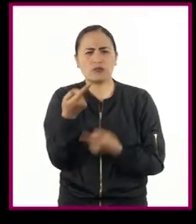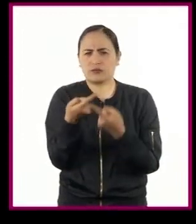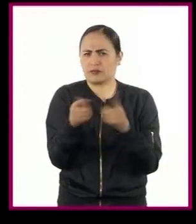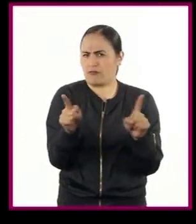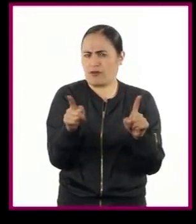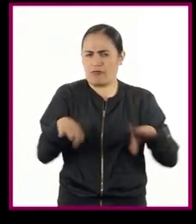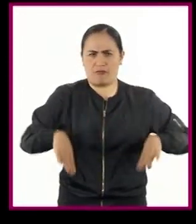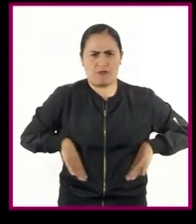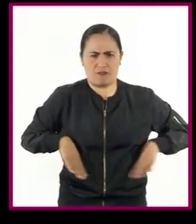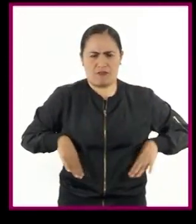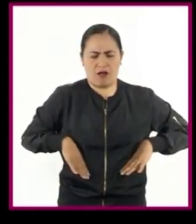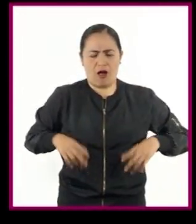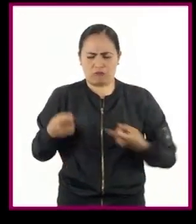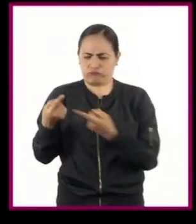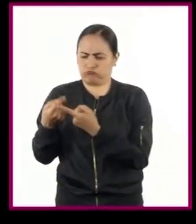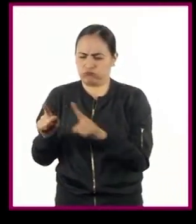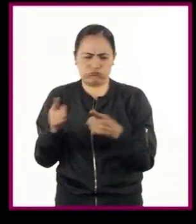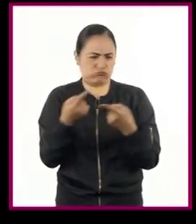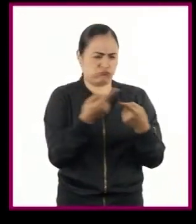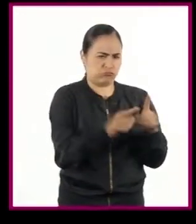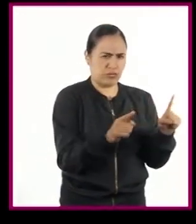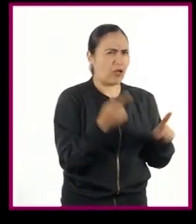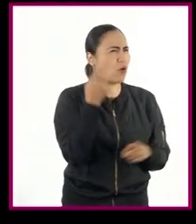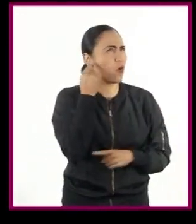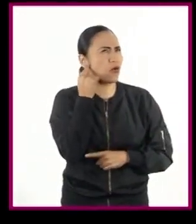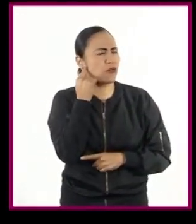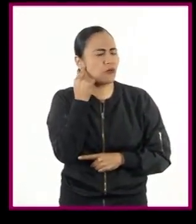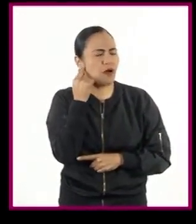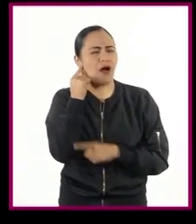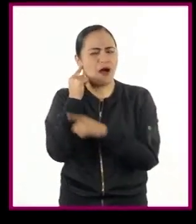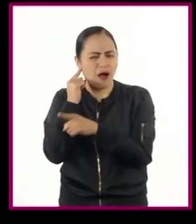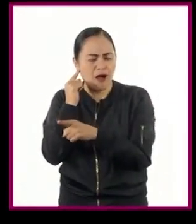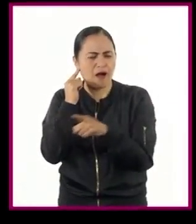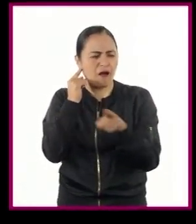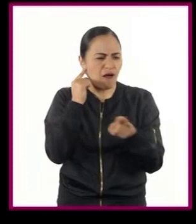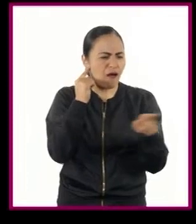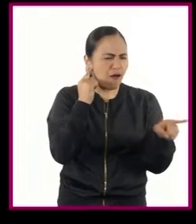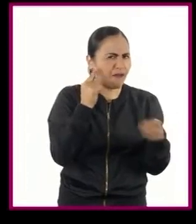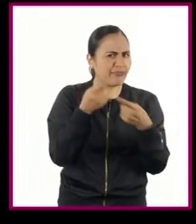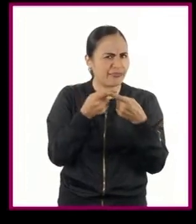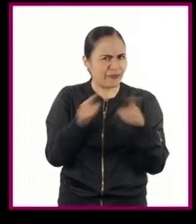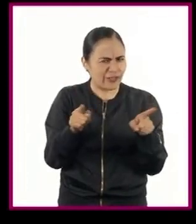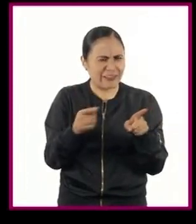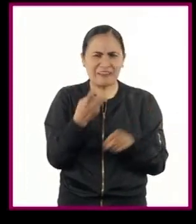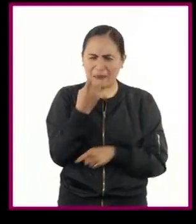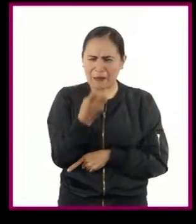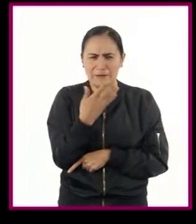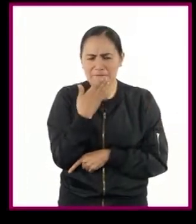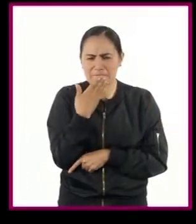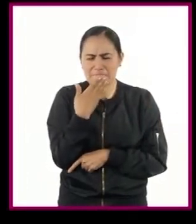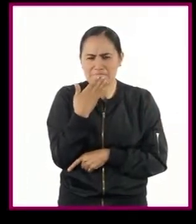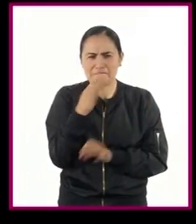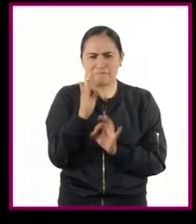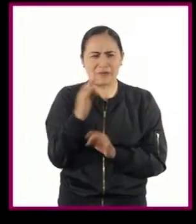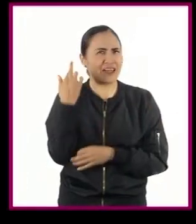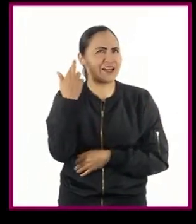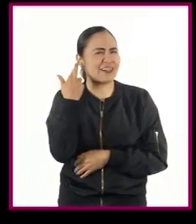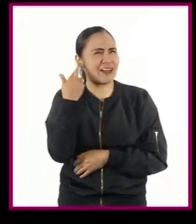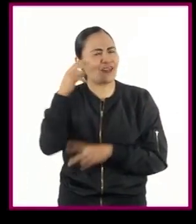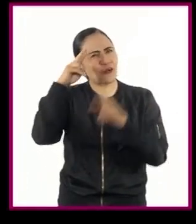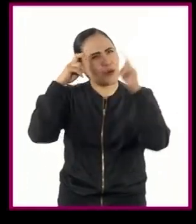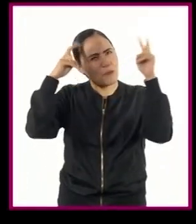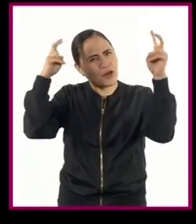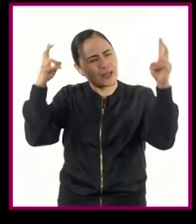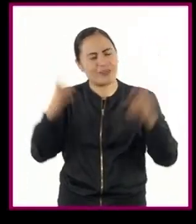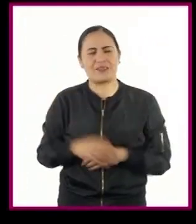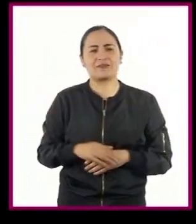Porque al decirlo de manera diferente, nuestros oídos también escuchan diferente. Y eso es lo rico, ¿no? Eso es lo rico de la radio, por un lado. Y